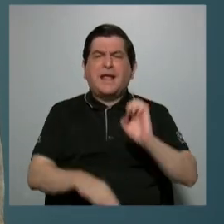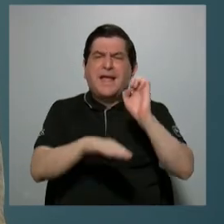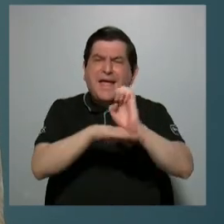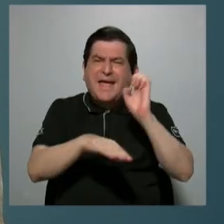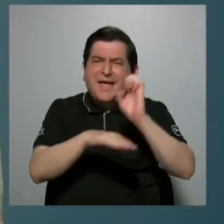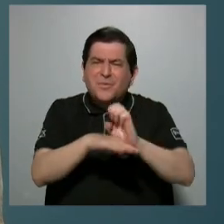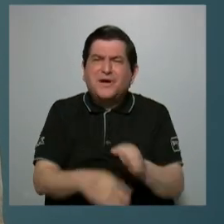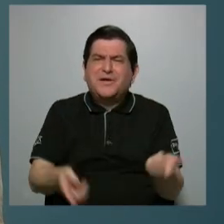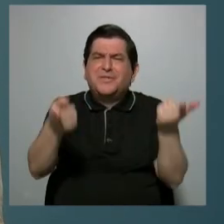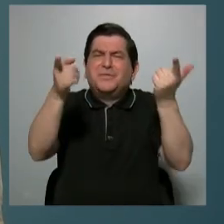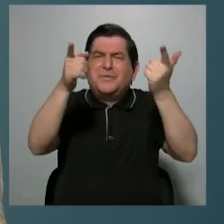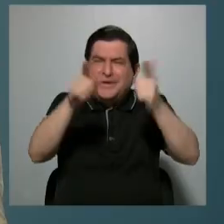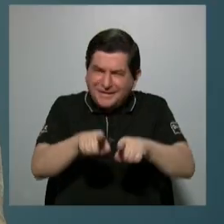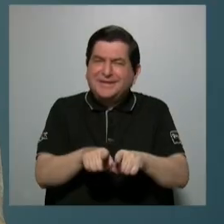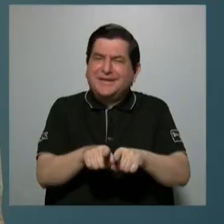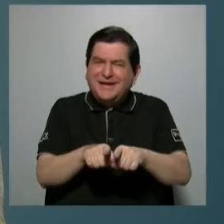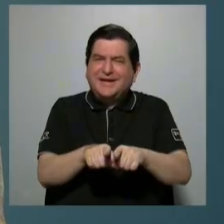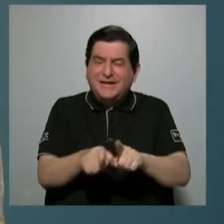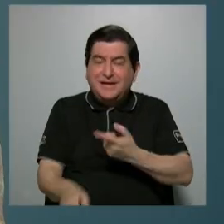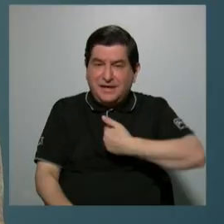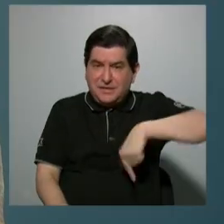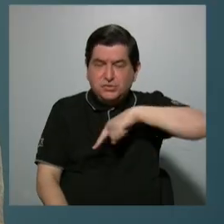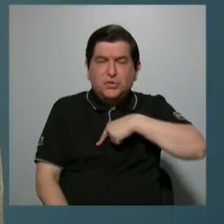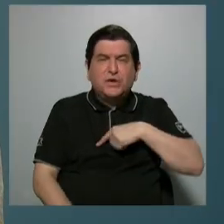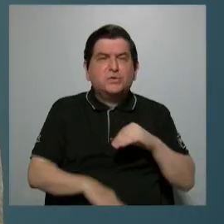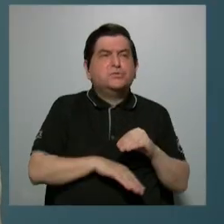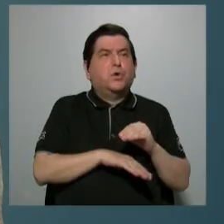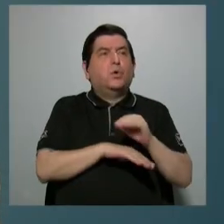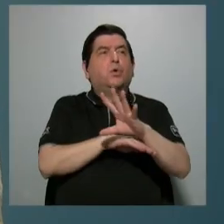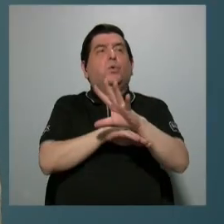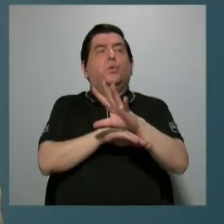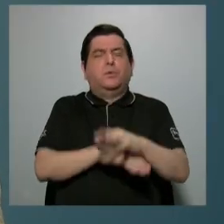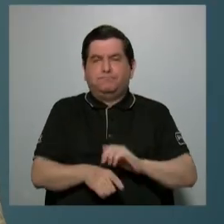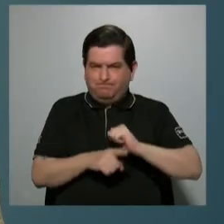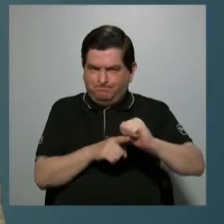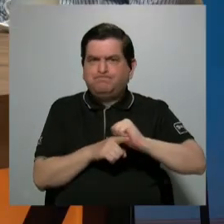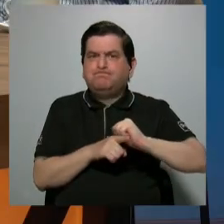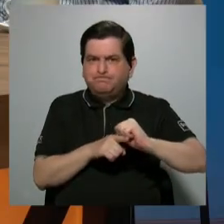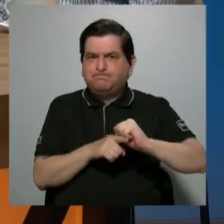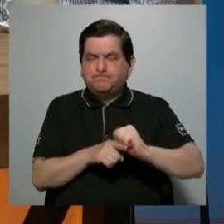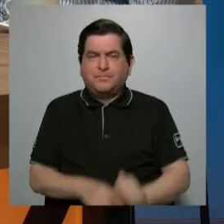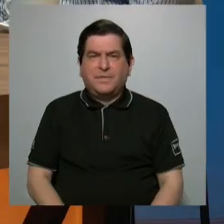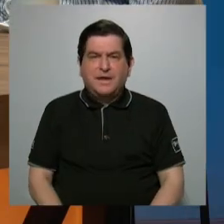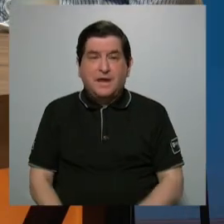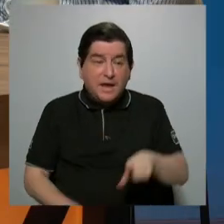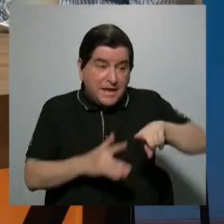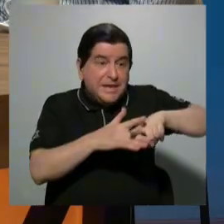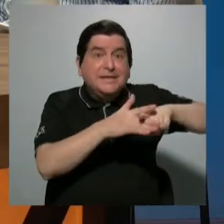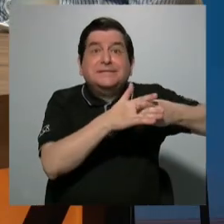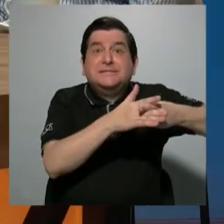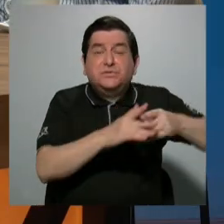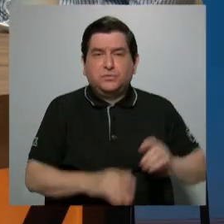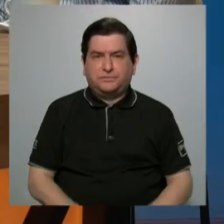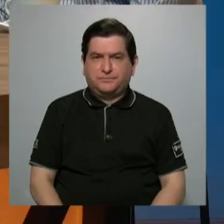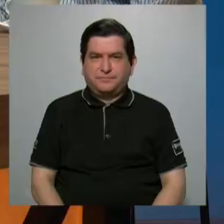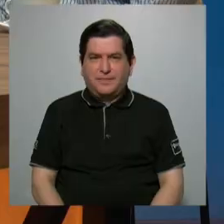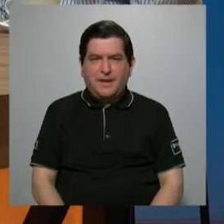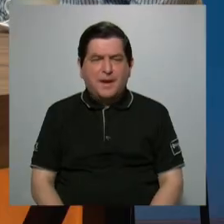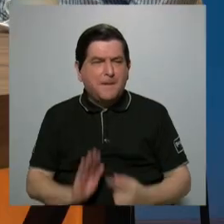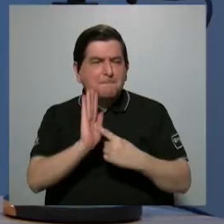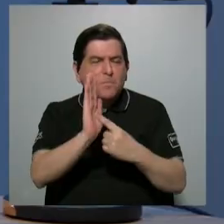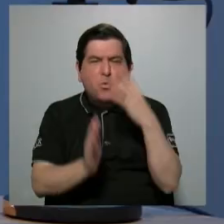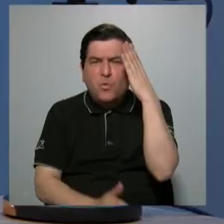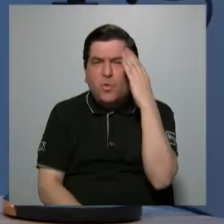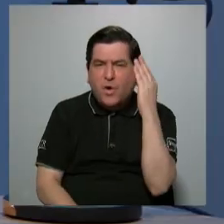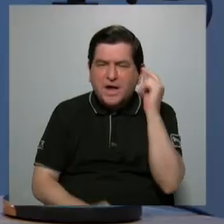es el caso en el que nos podemos inspirar más prácticamente porque acaba de empezar, entonces recoge la